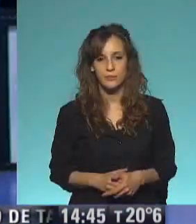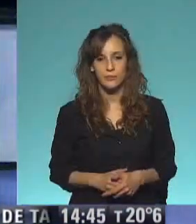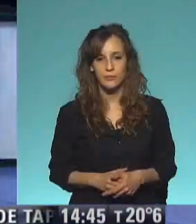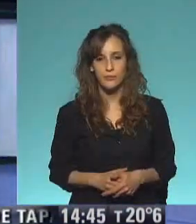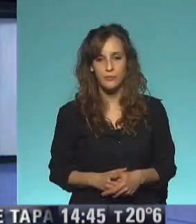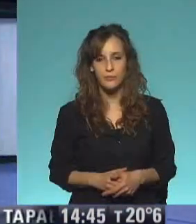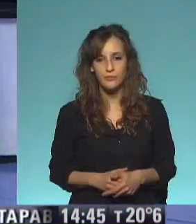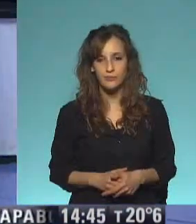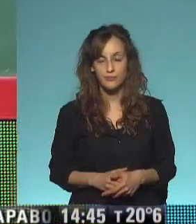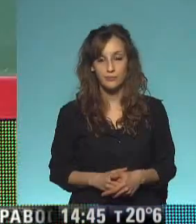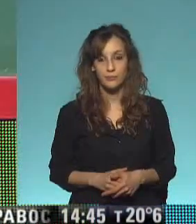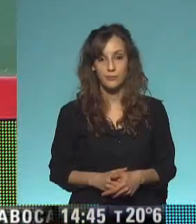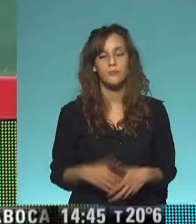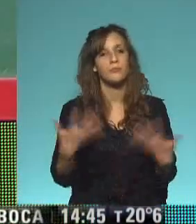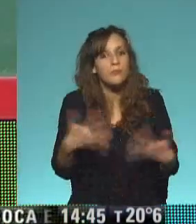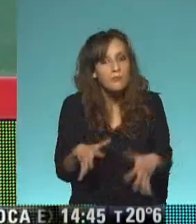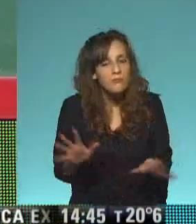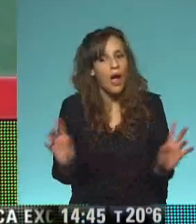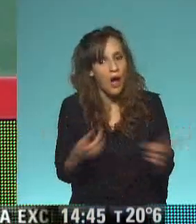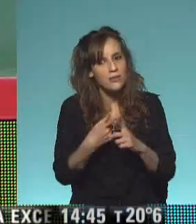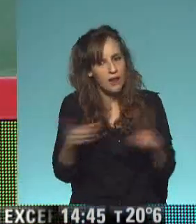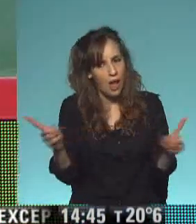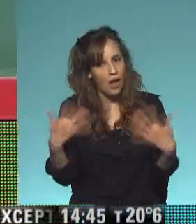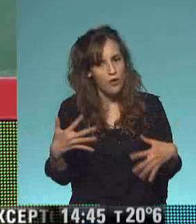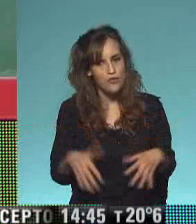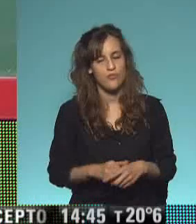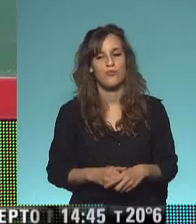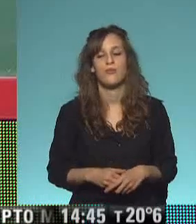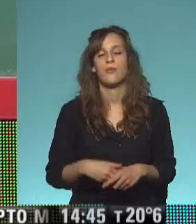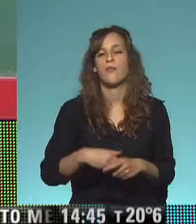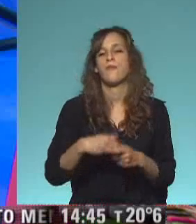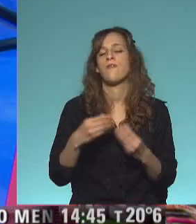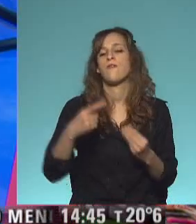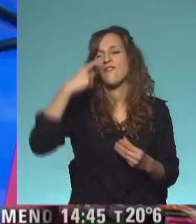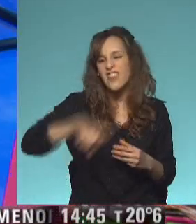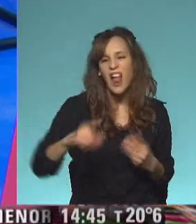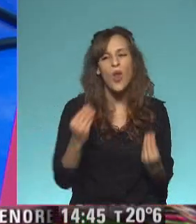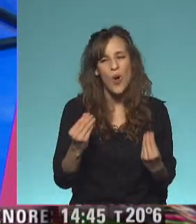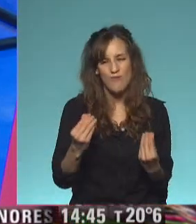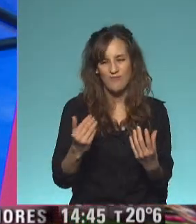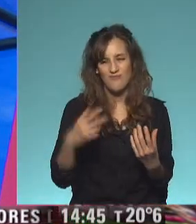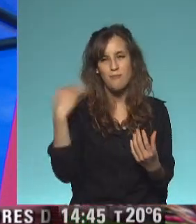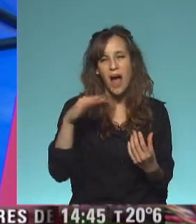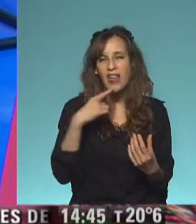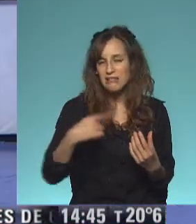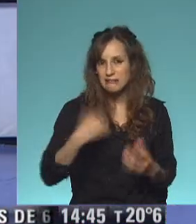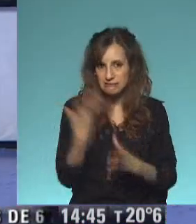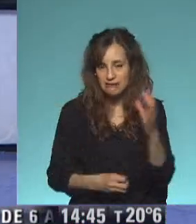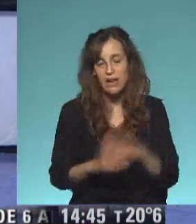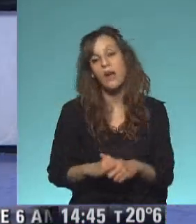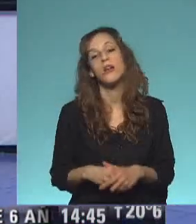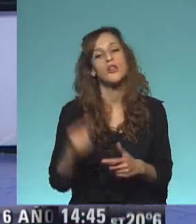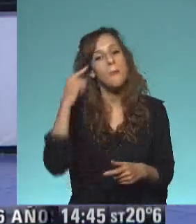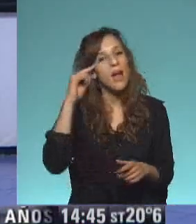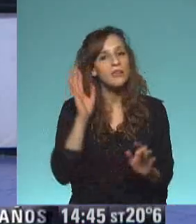lugar. Muy bien. Larga la canción. Entonces, espera, ¿cómo hicimos el final que yo lo canté mal, entonces? Claro, porque yo, para mí, nunca nadie quería